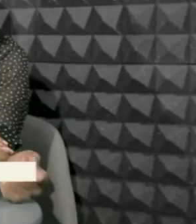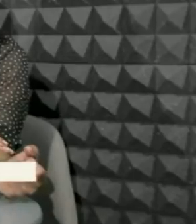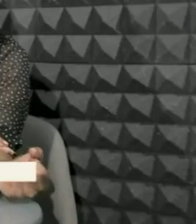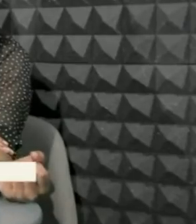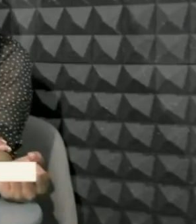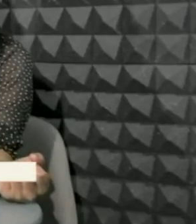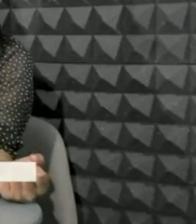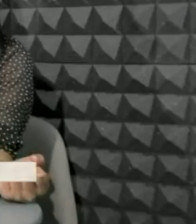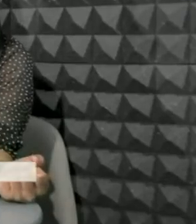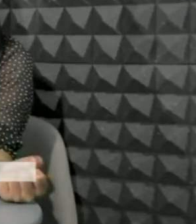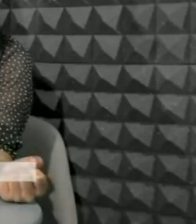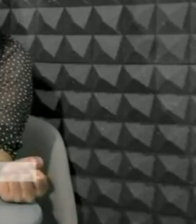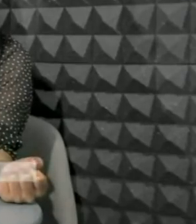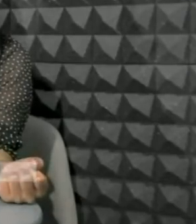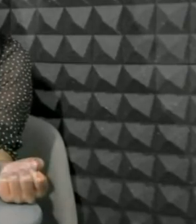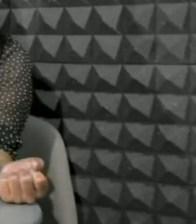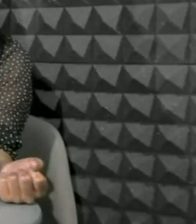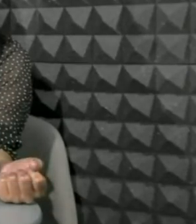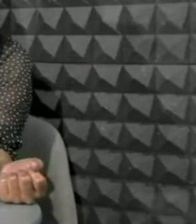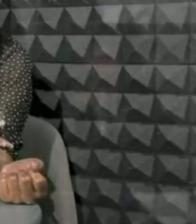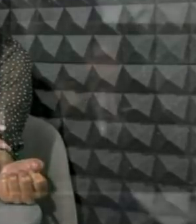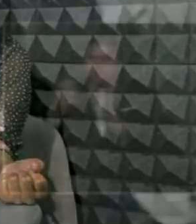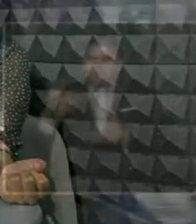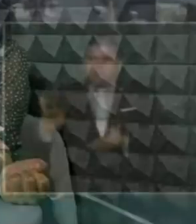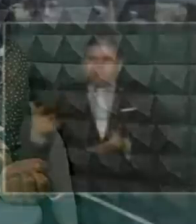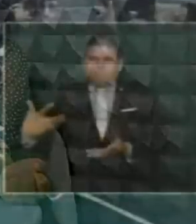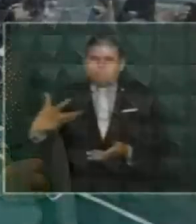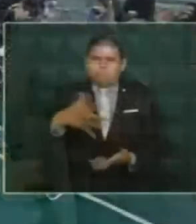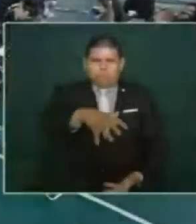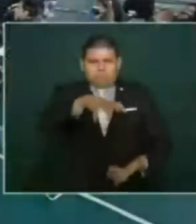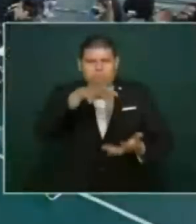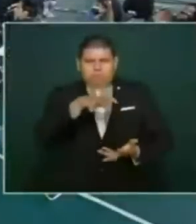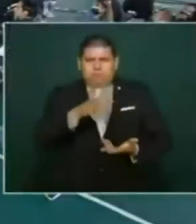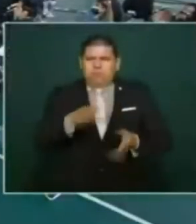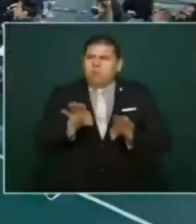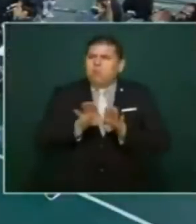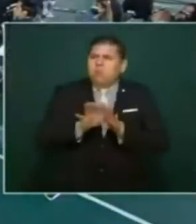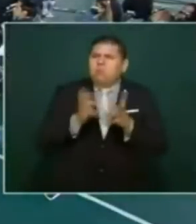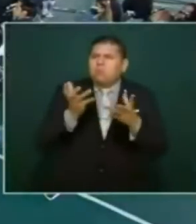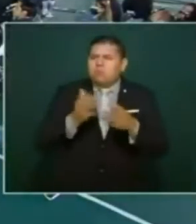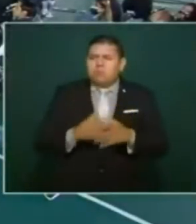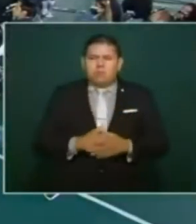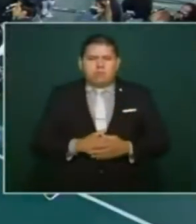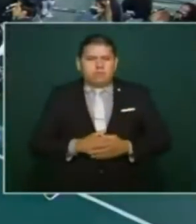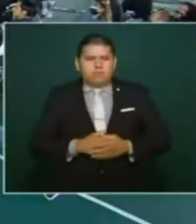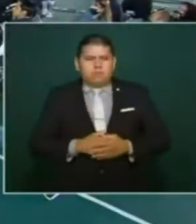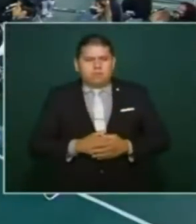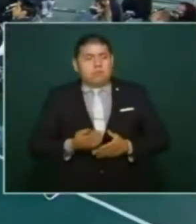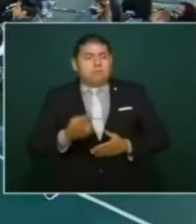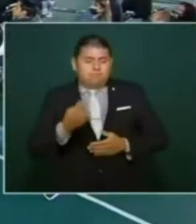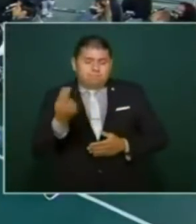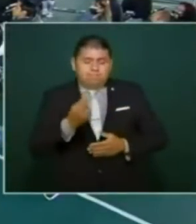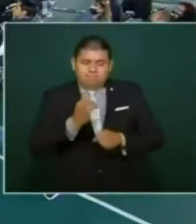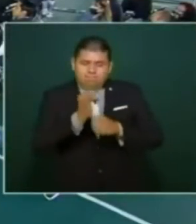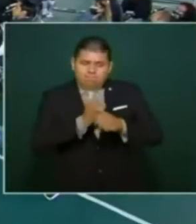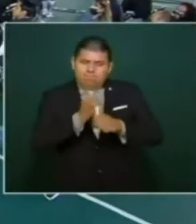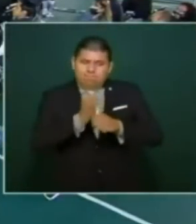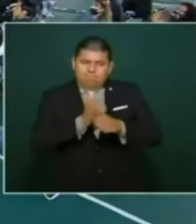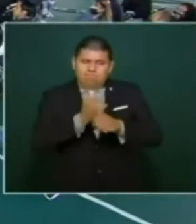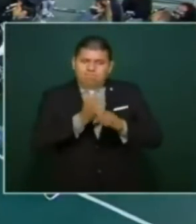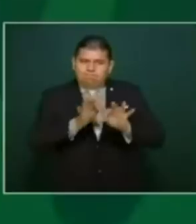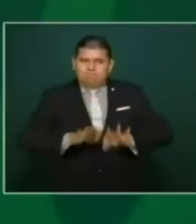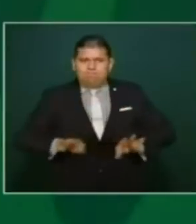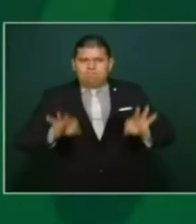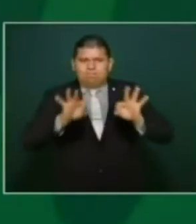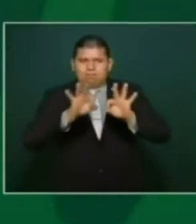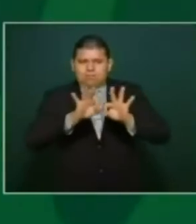se mostró a favor de que se investigue al exdirector de la Unidad de Inteligencia Financiera, Santiago Nieto, por la adquisición de propiedades,